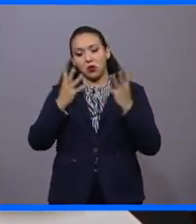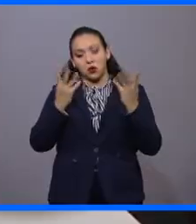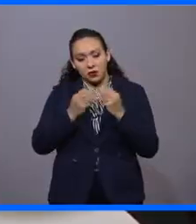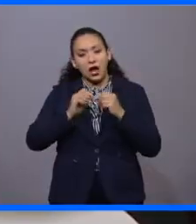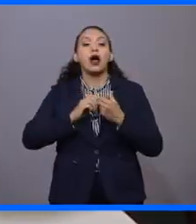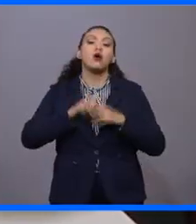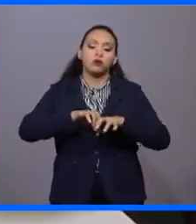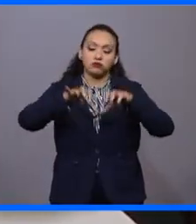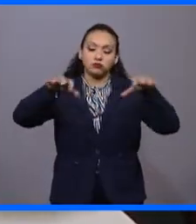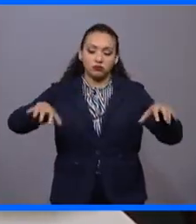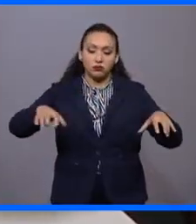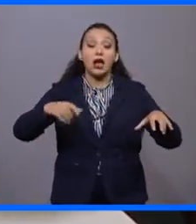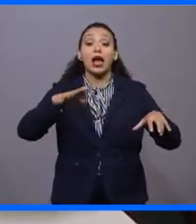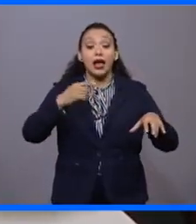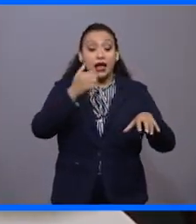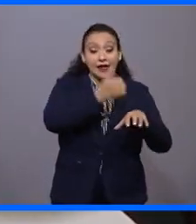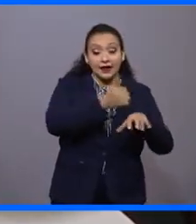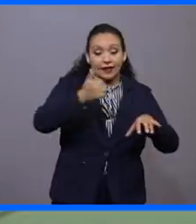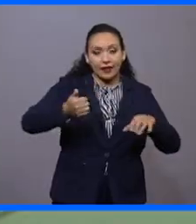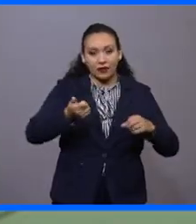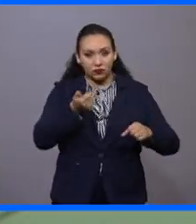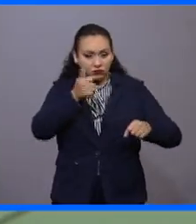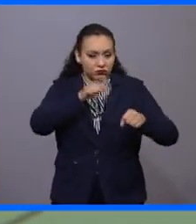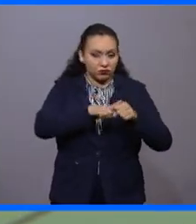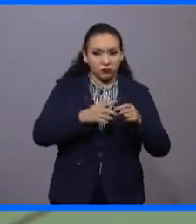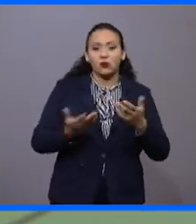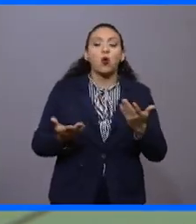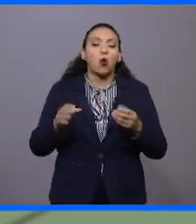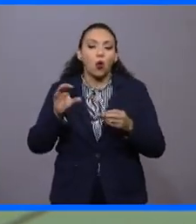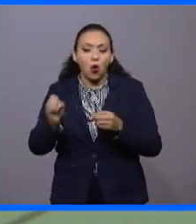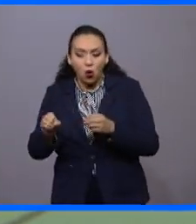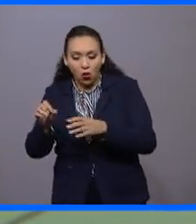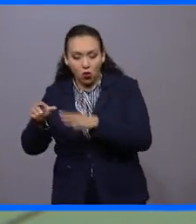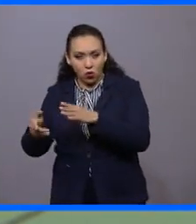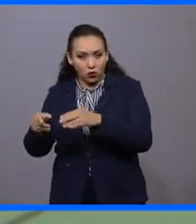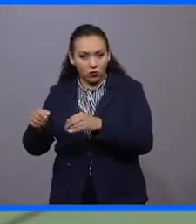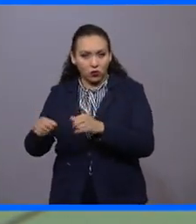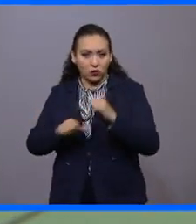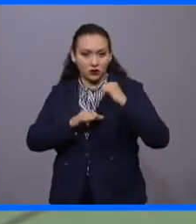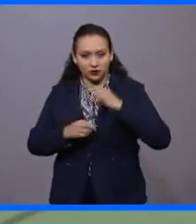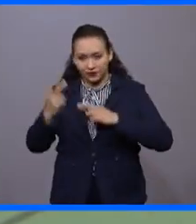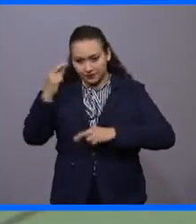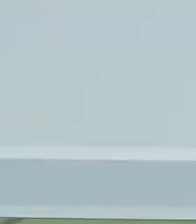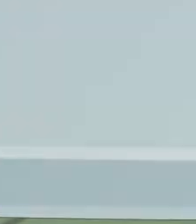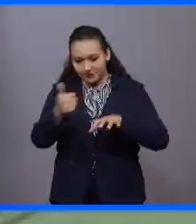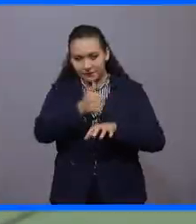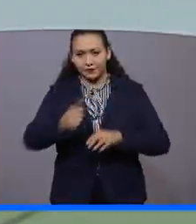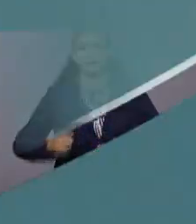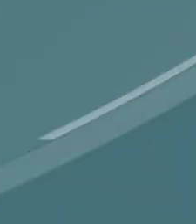y términos en los asuntos que sí son de su competencia.